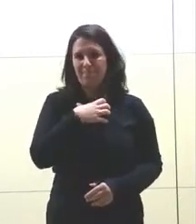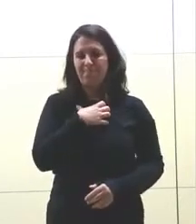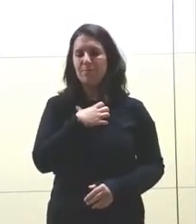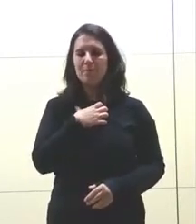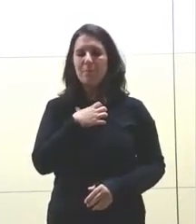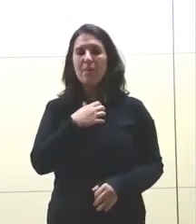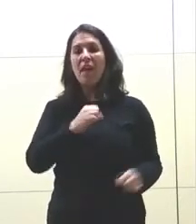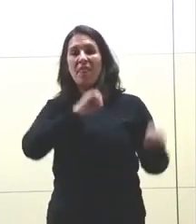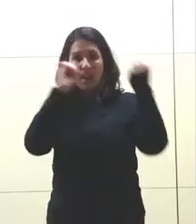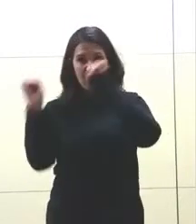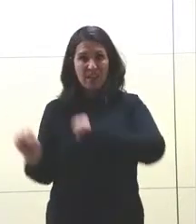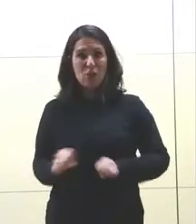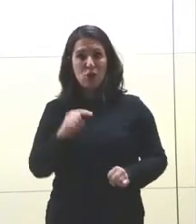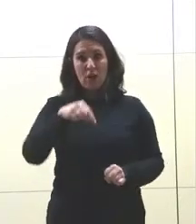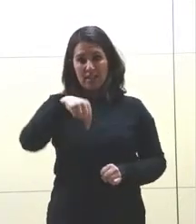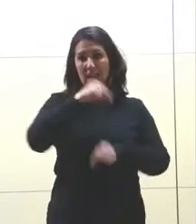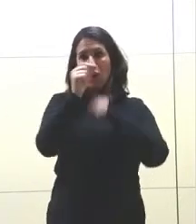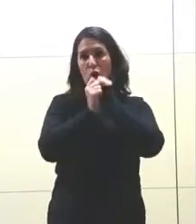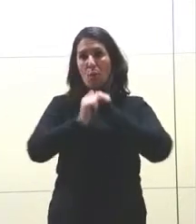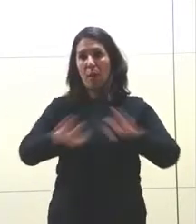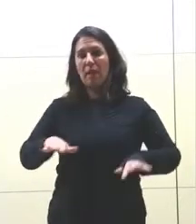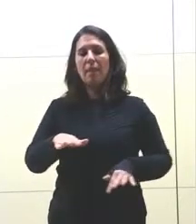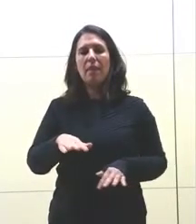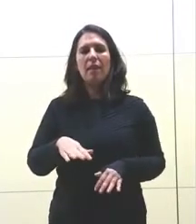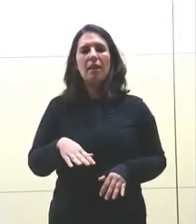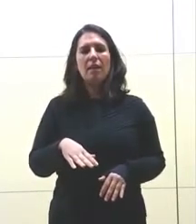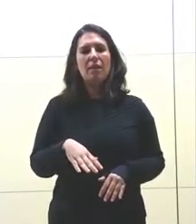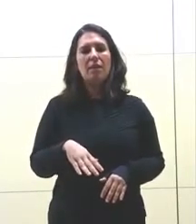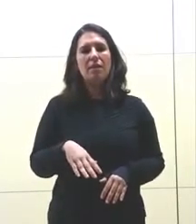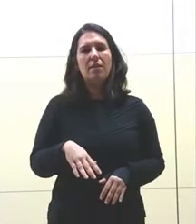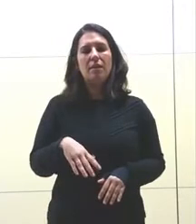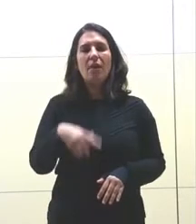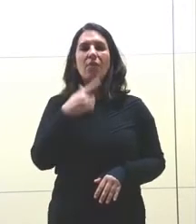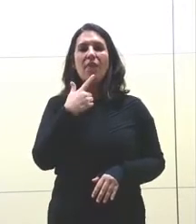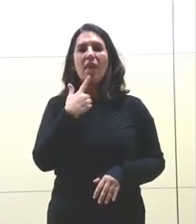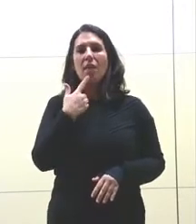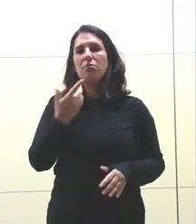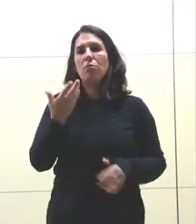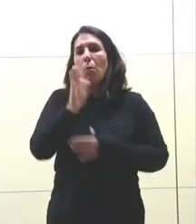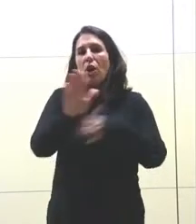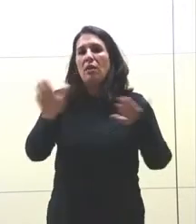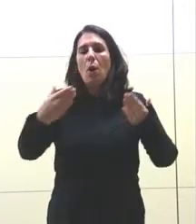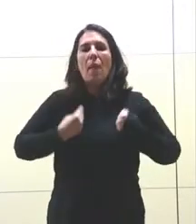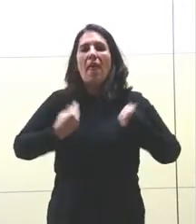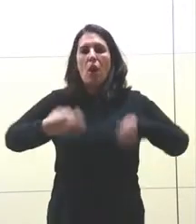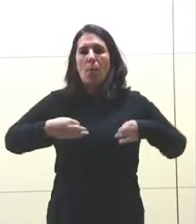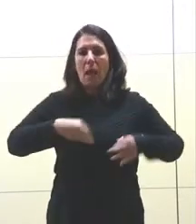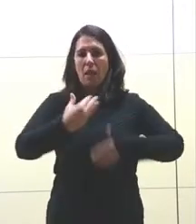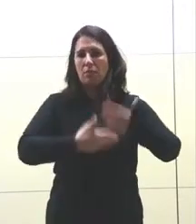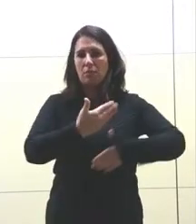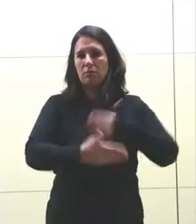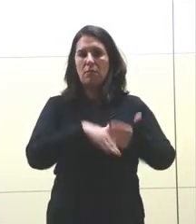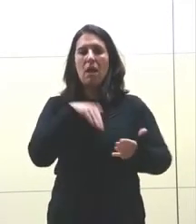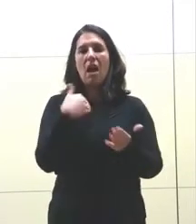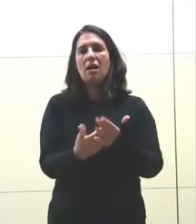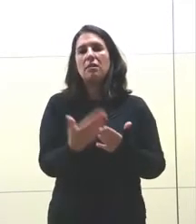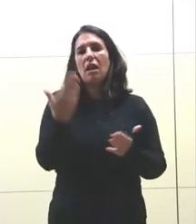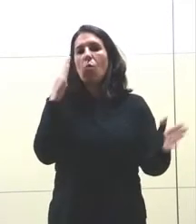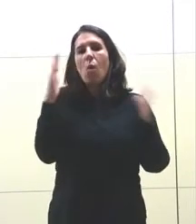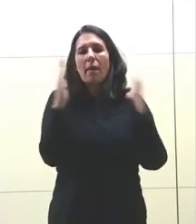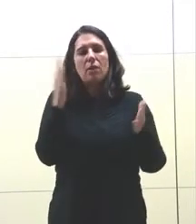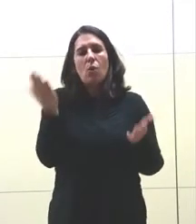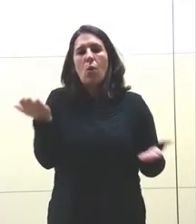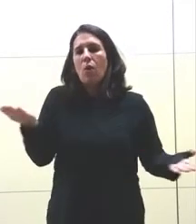de grupo en la COVID-19 proponen que se haga vida normal y que de esa forma llegue un momento en que se